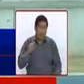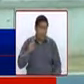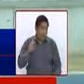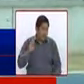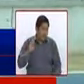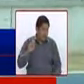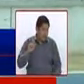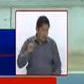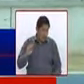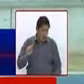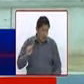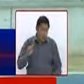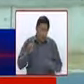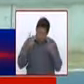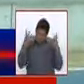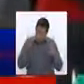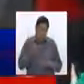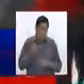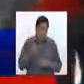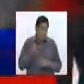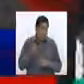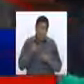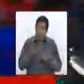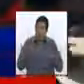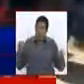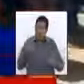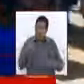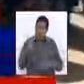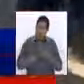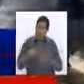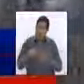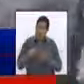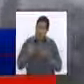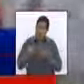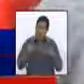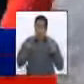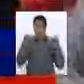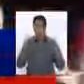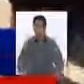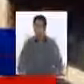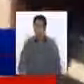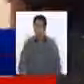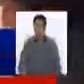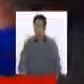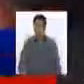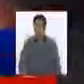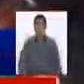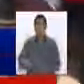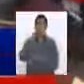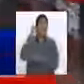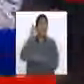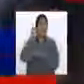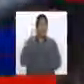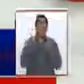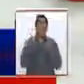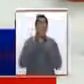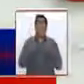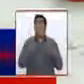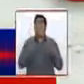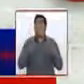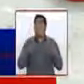zona roja del contrabando, las ferias también que venden. A nivel nacional, el contrabando